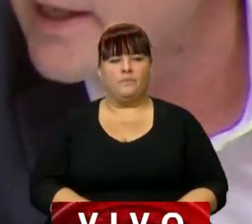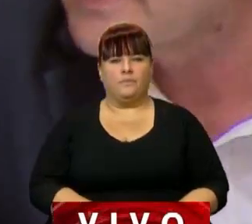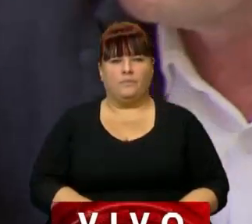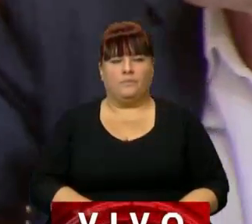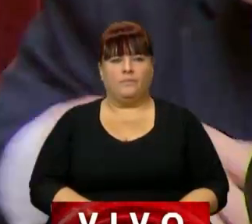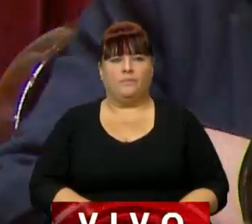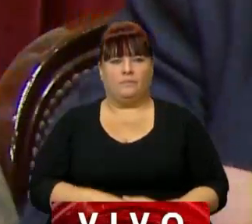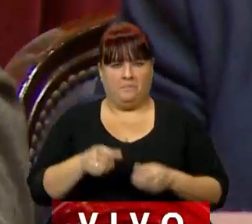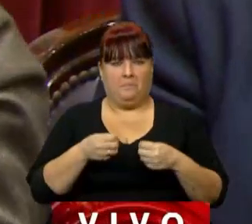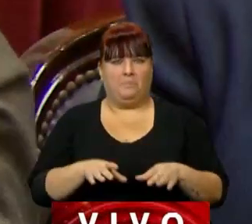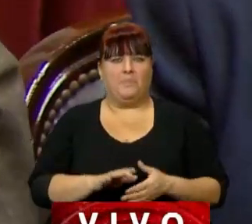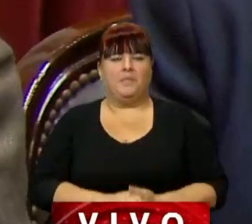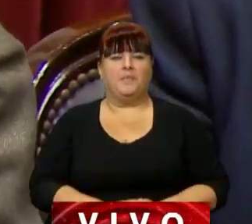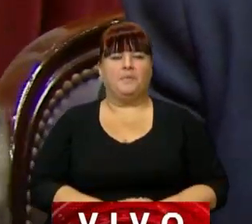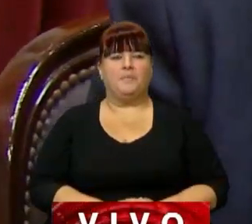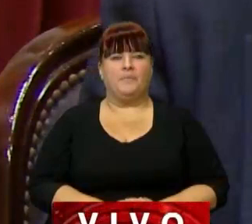Ahí está.